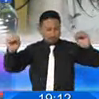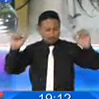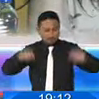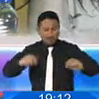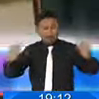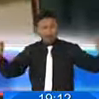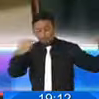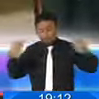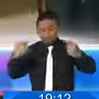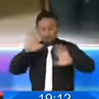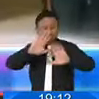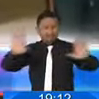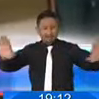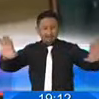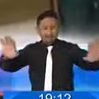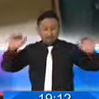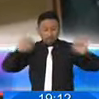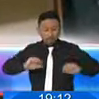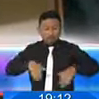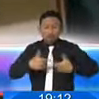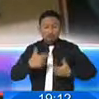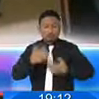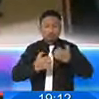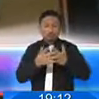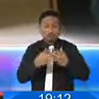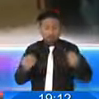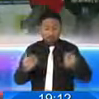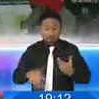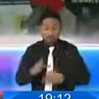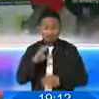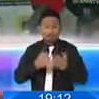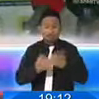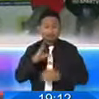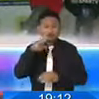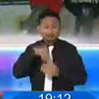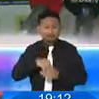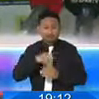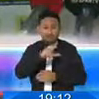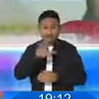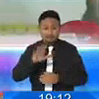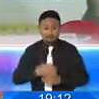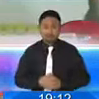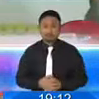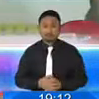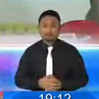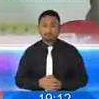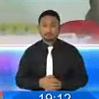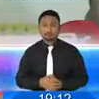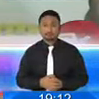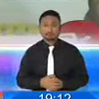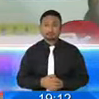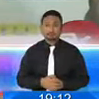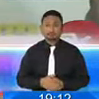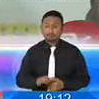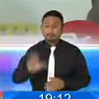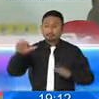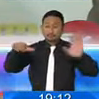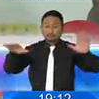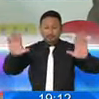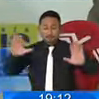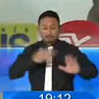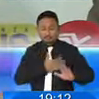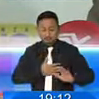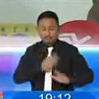la confrontación y Buscar caminos para solucionar la grave crisis interna que vive el partido de gobierno llamarles a la